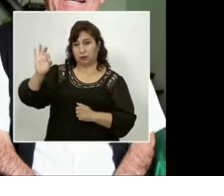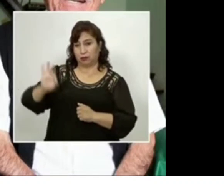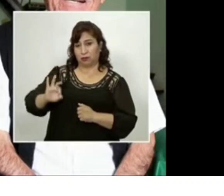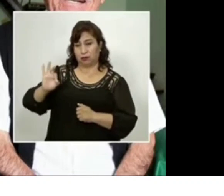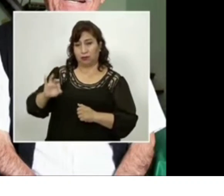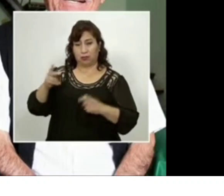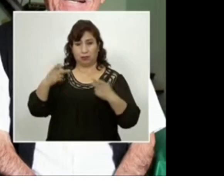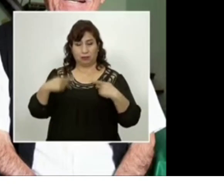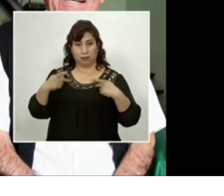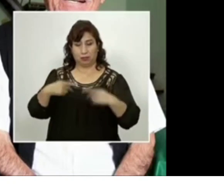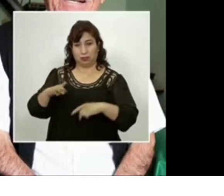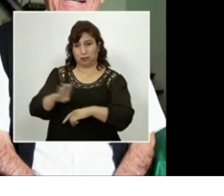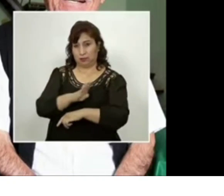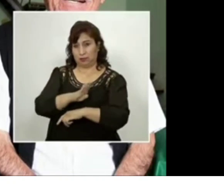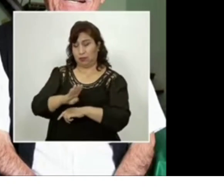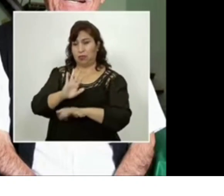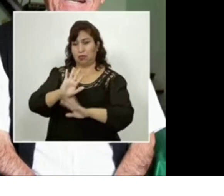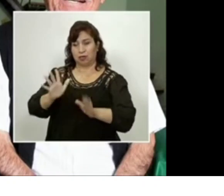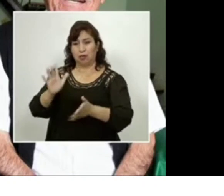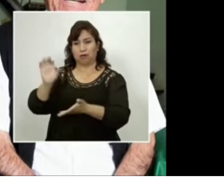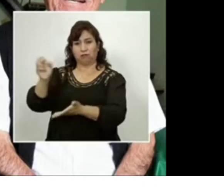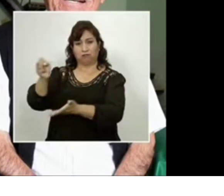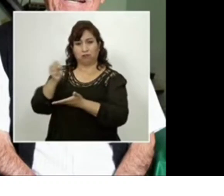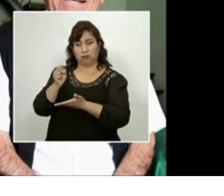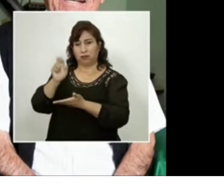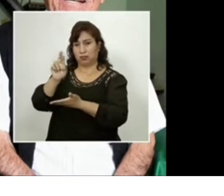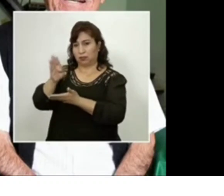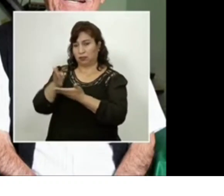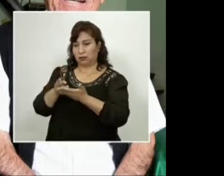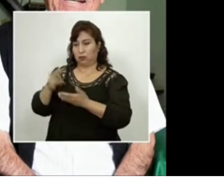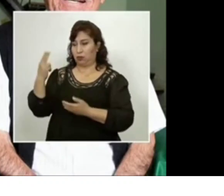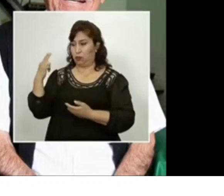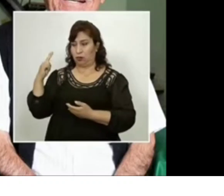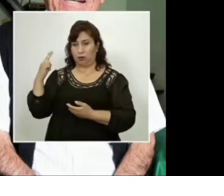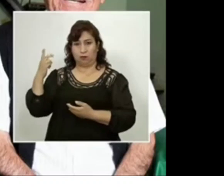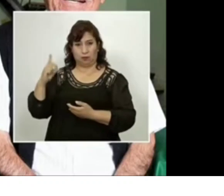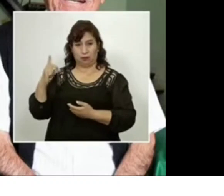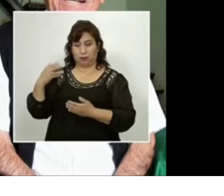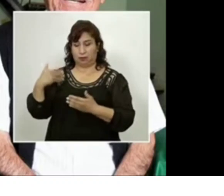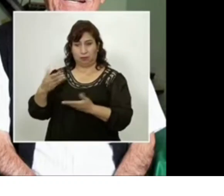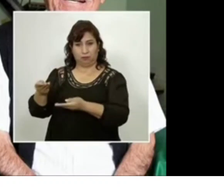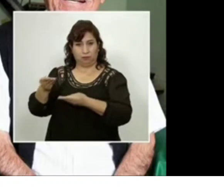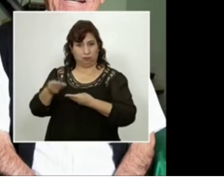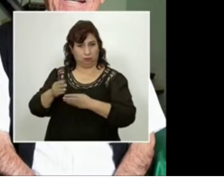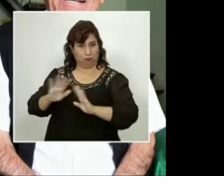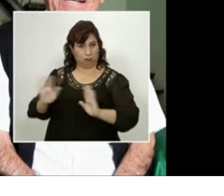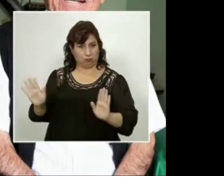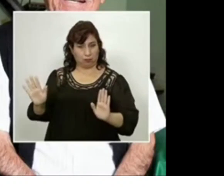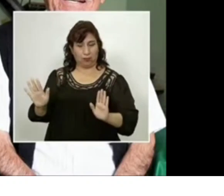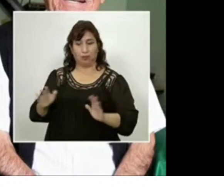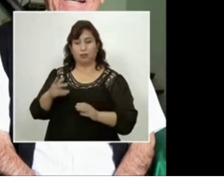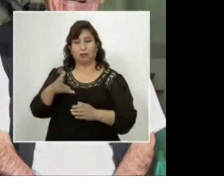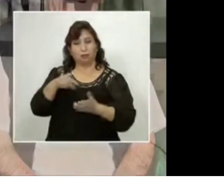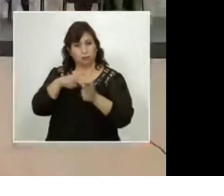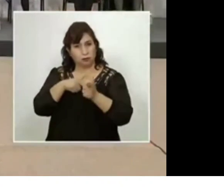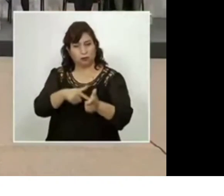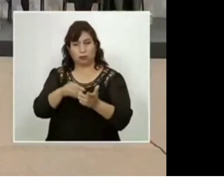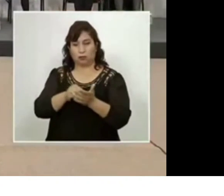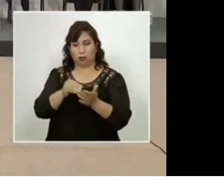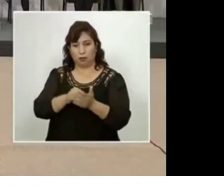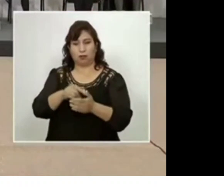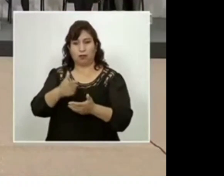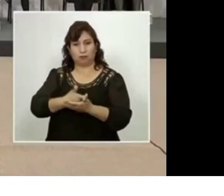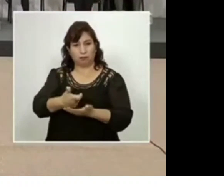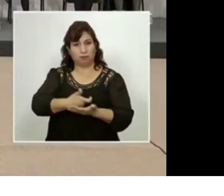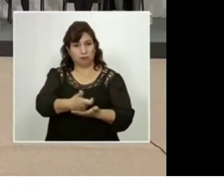derechohabientes ya recibió su pensión del bimestre de noviembre y diciembre y se continúa en el operativo de pago para que todas